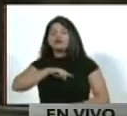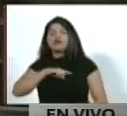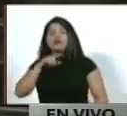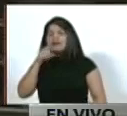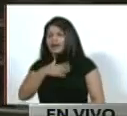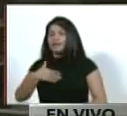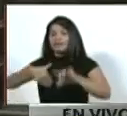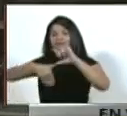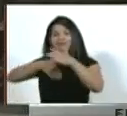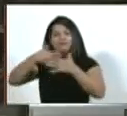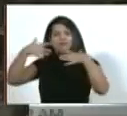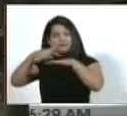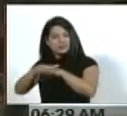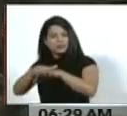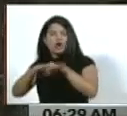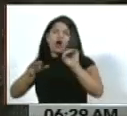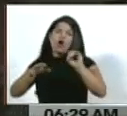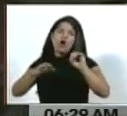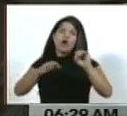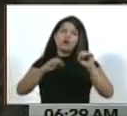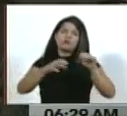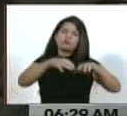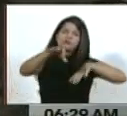la fragmentación, la división.